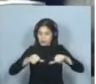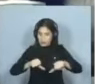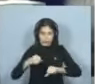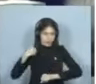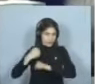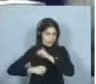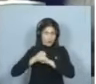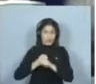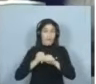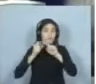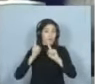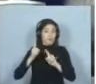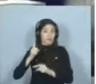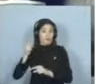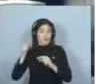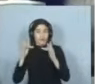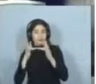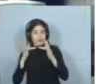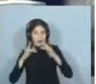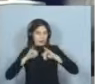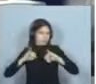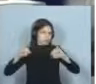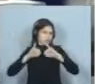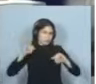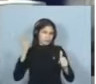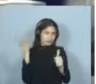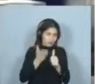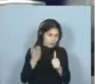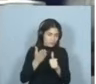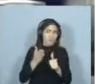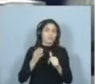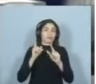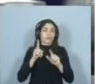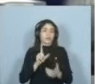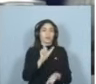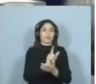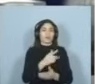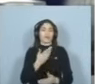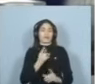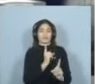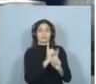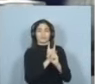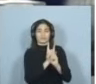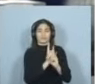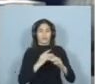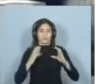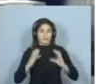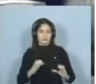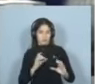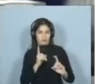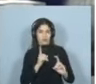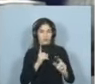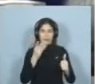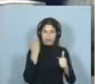espacio digital como en el espacio físico, incluyendo ataques letales que se dan en un contexto de impunidad. Llamamos